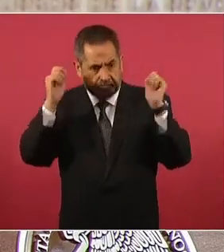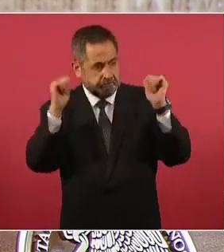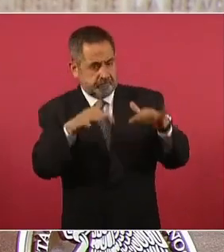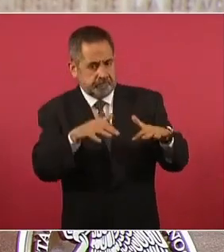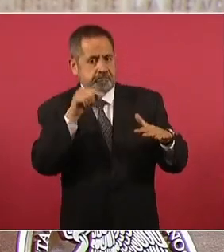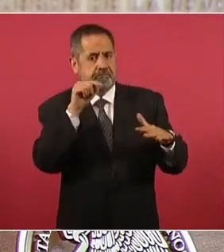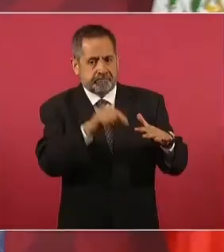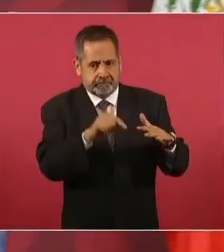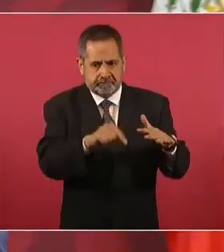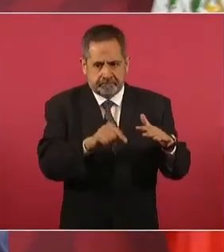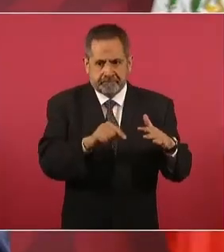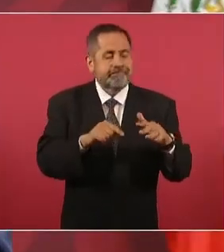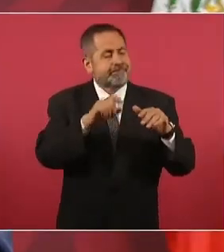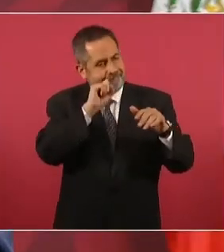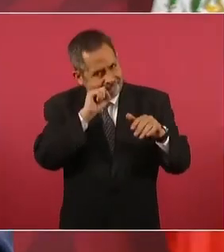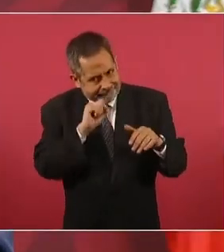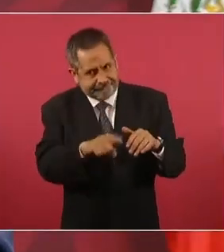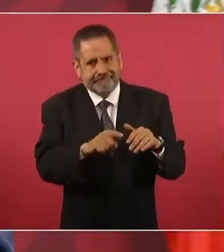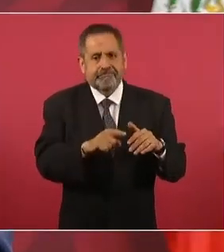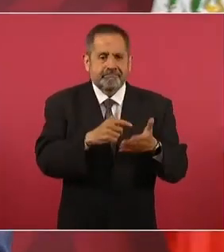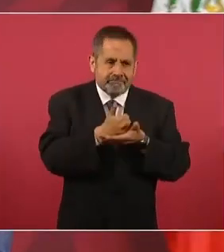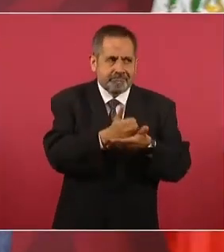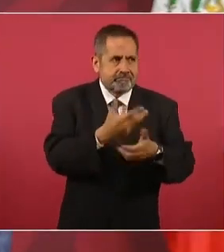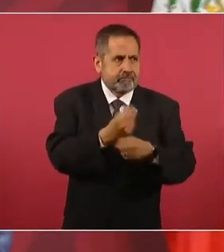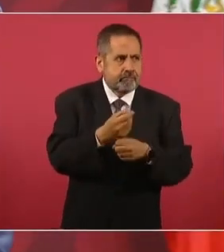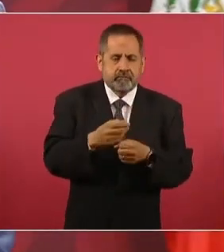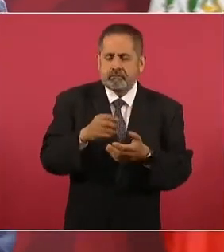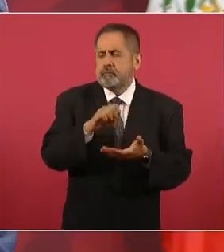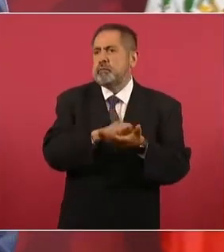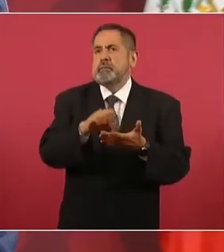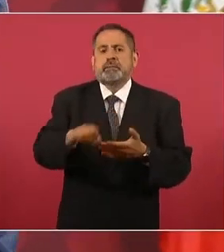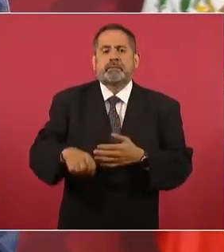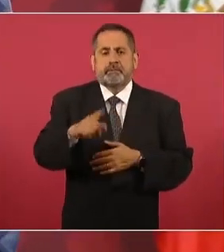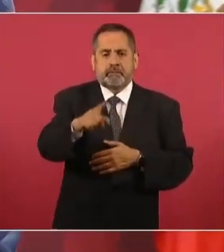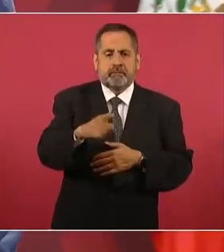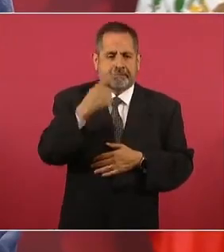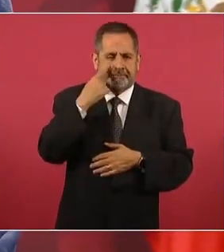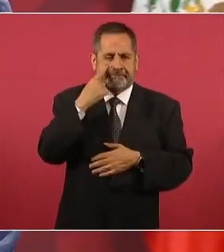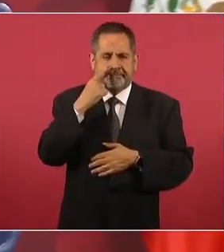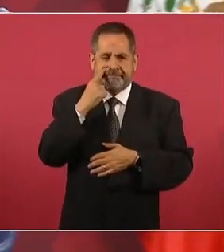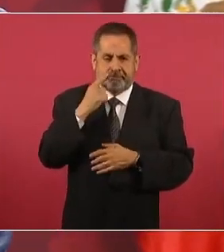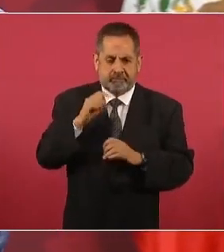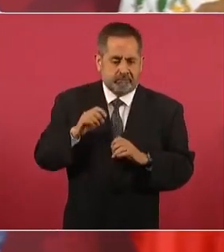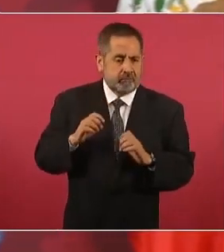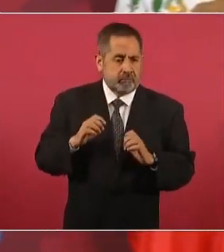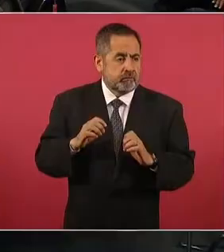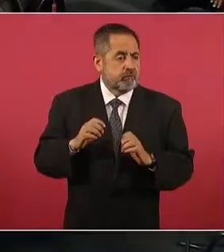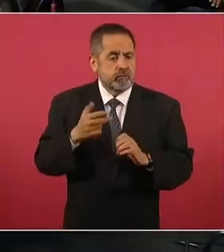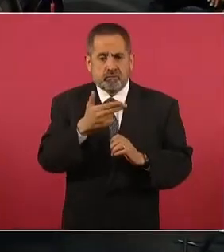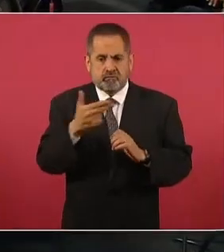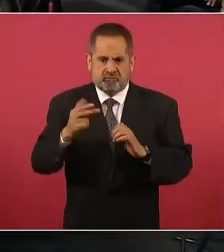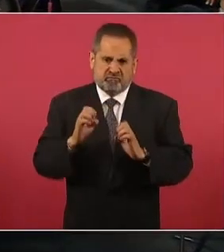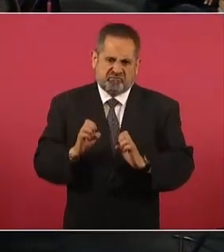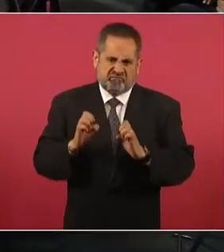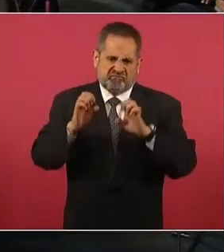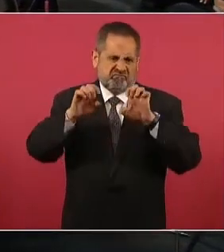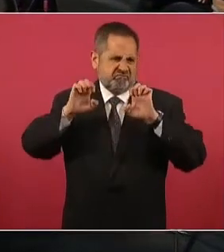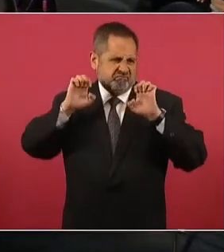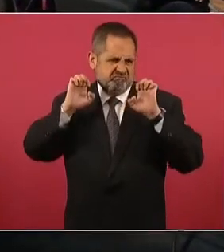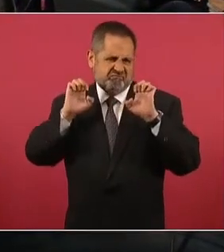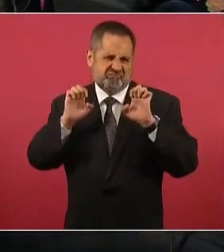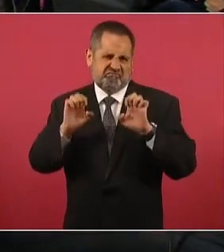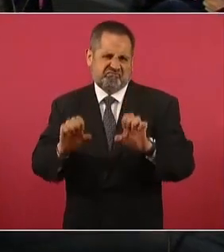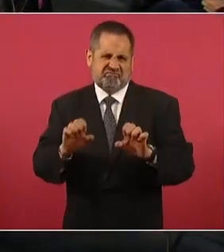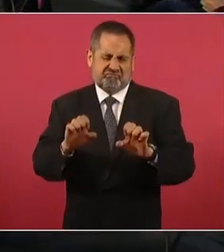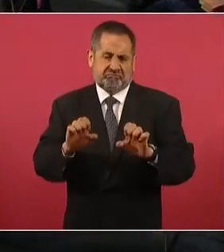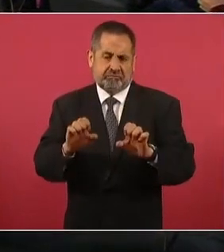por los contrastes, que hay hoteles de gran lujo y donde viven